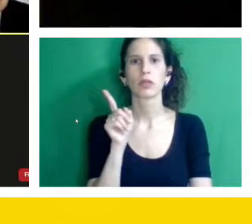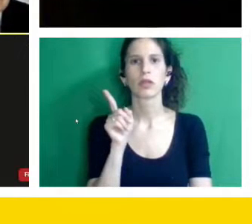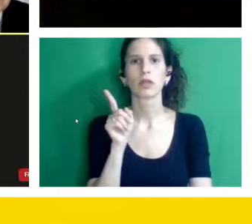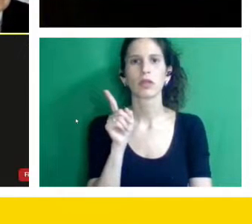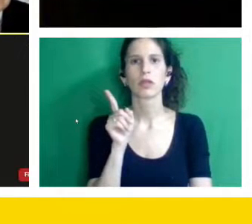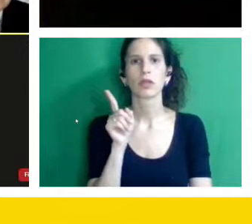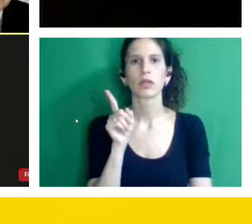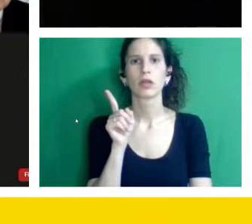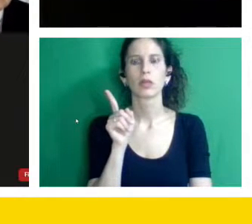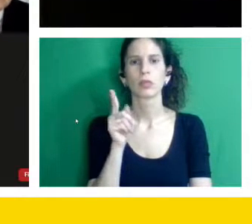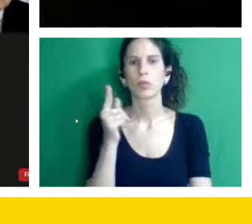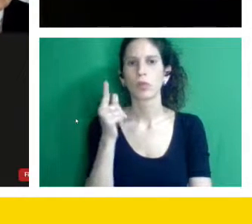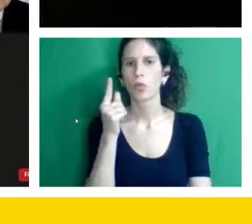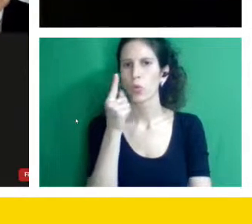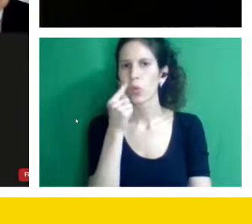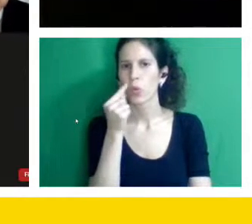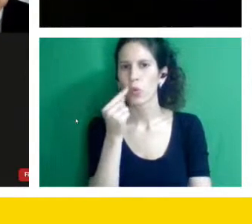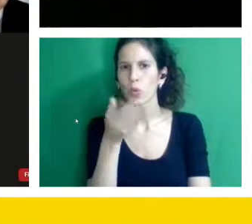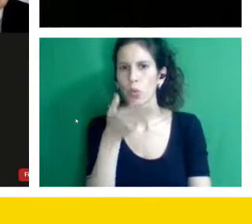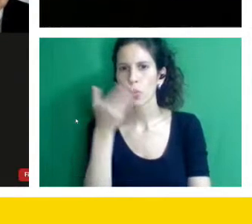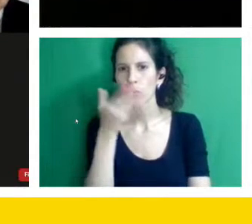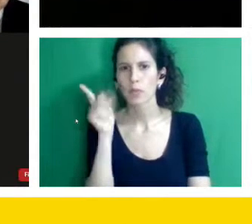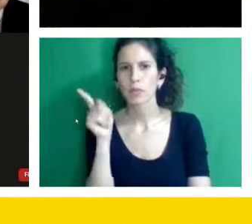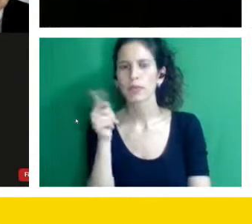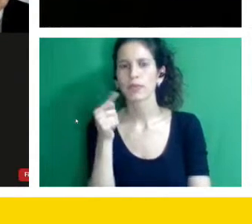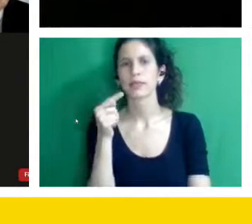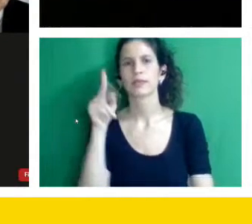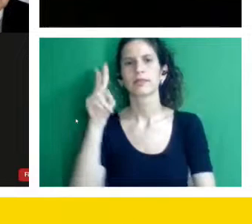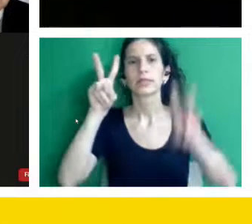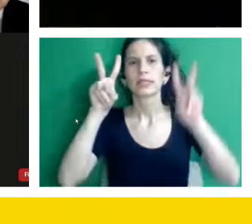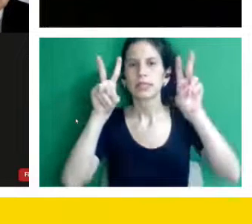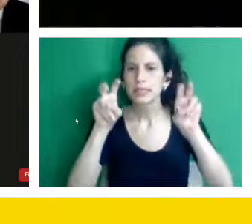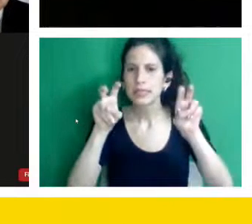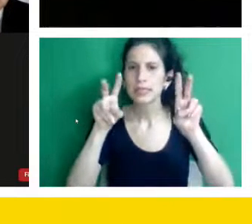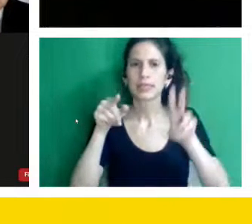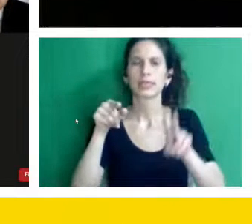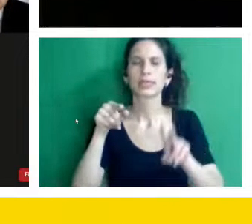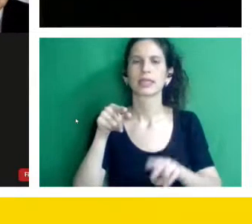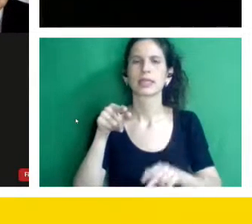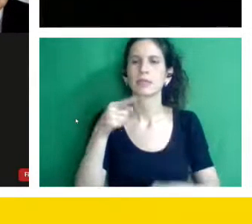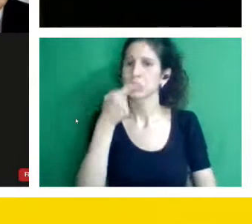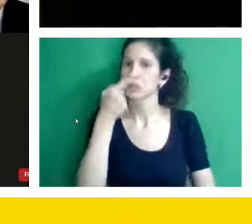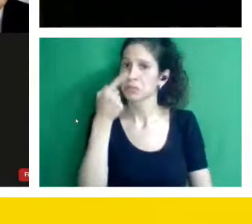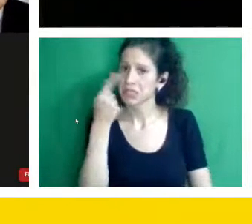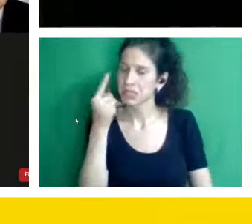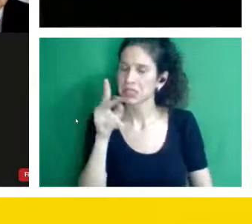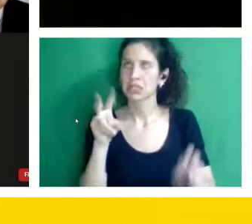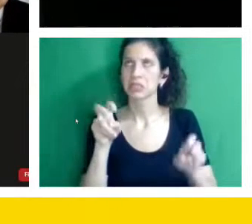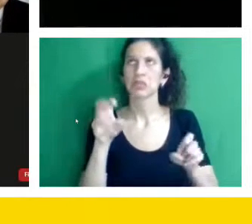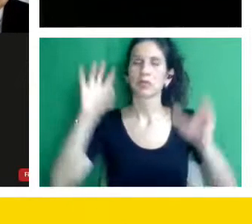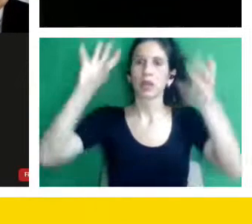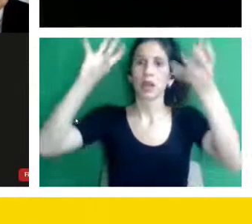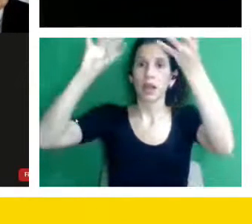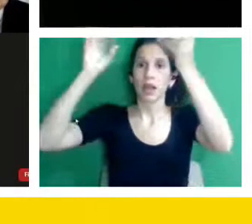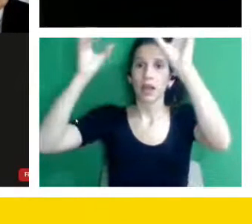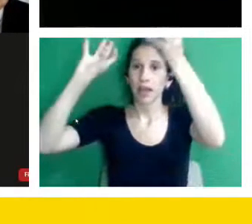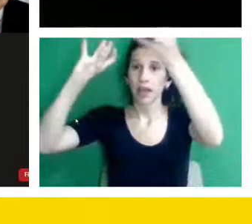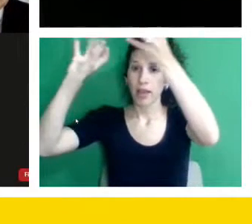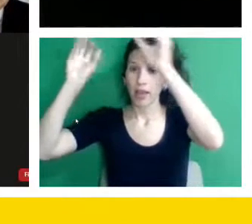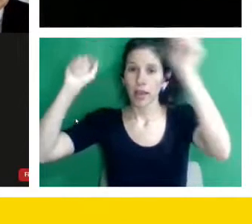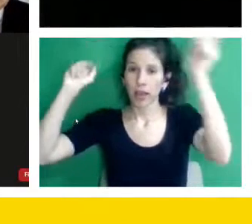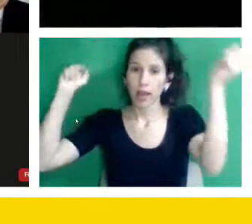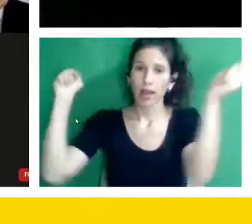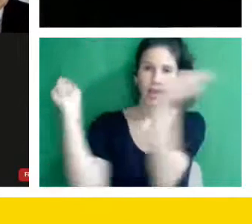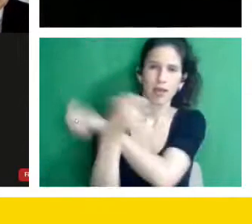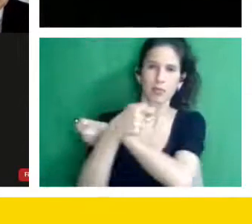tan particular, pero muy interesante, expuesto en cuanto al cambio climático, a las situaciones de emergencia,